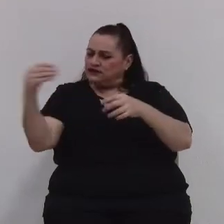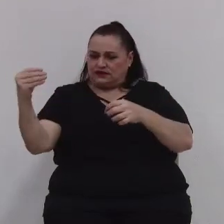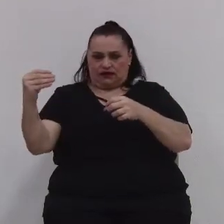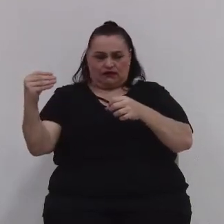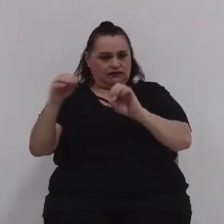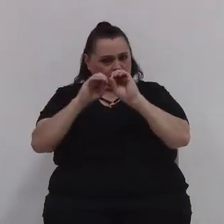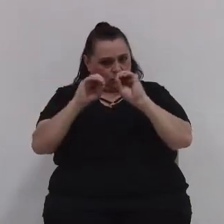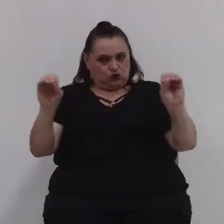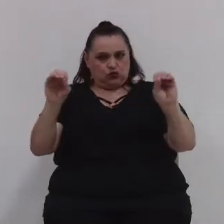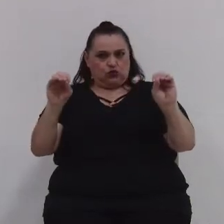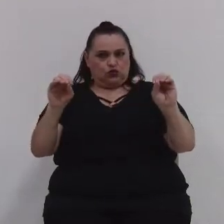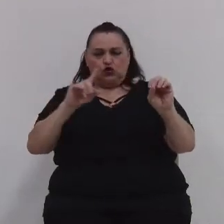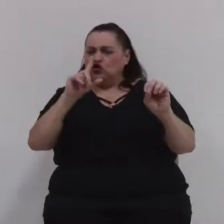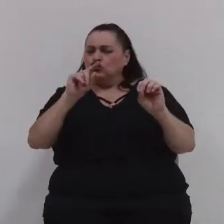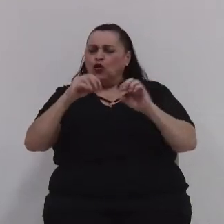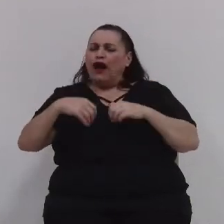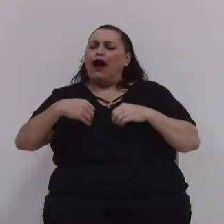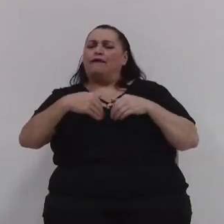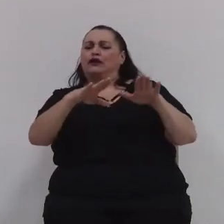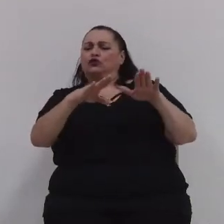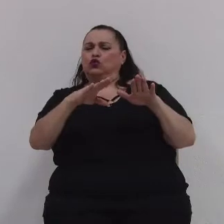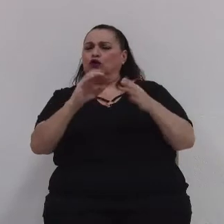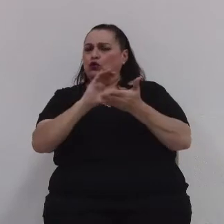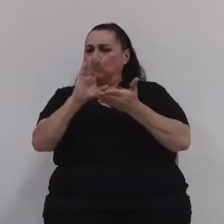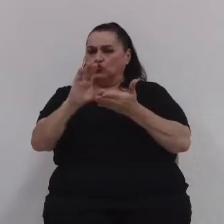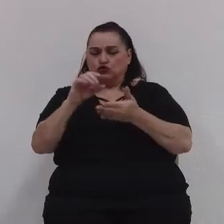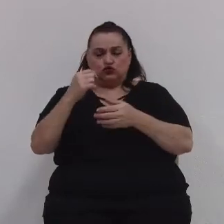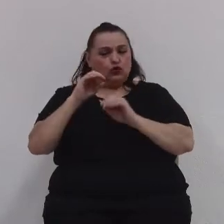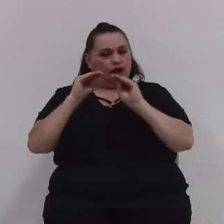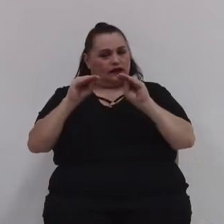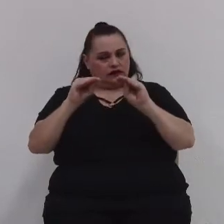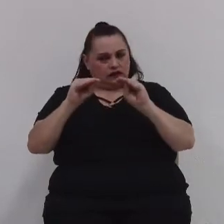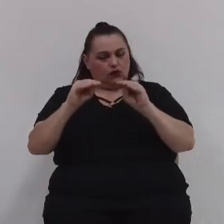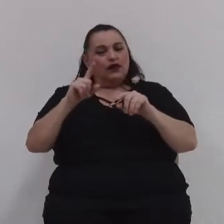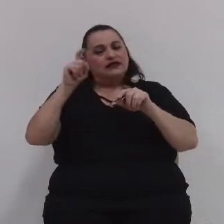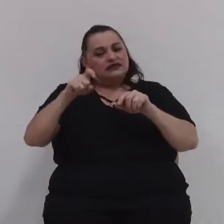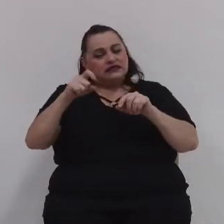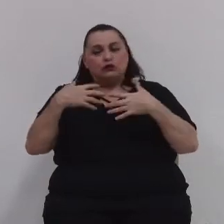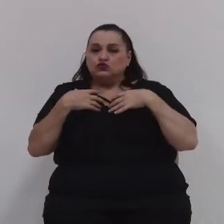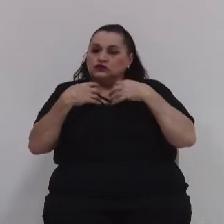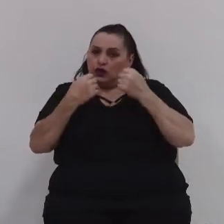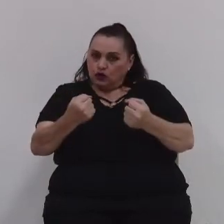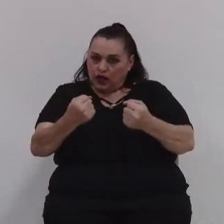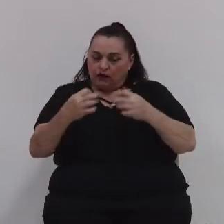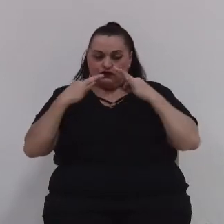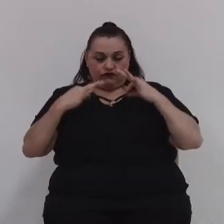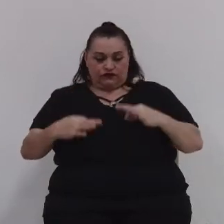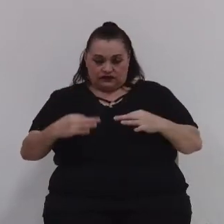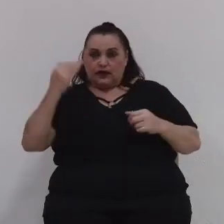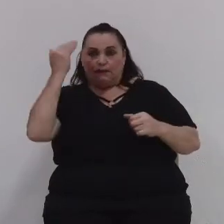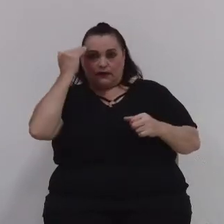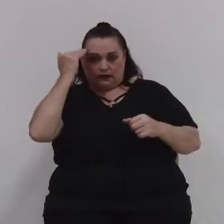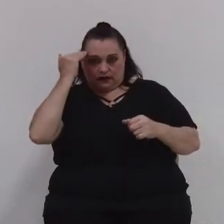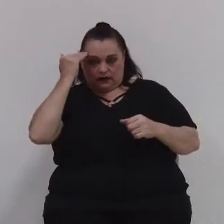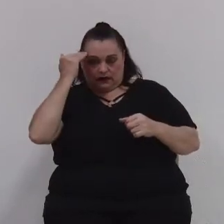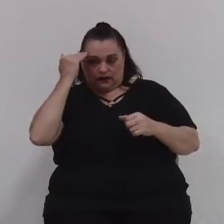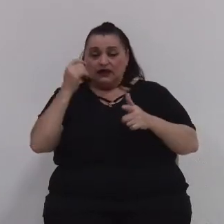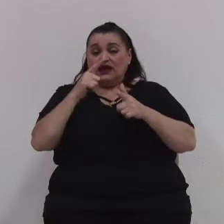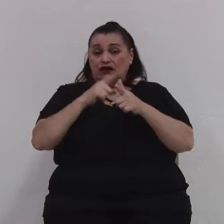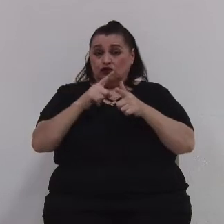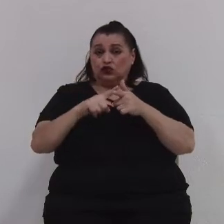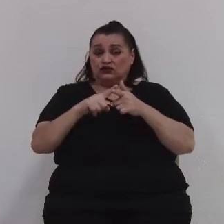¿verdad? Que no abandonen el curso lectivo, pero además necesitamos que estén saludables física y mentalmente.